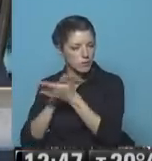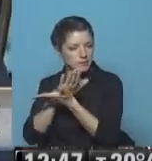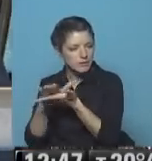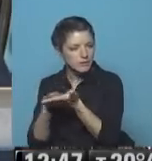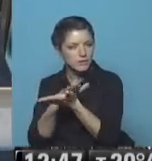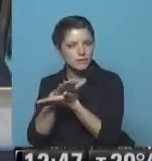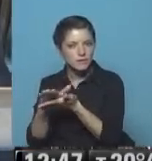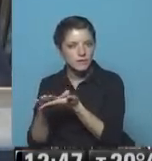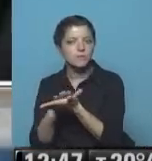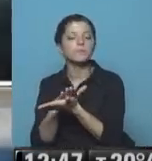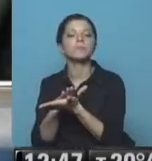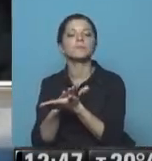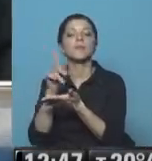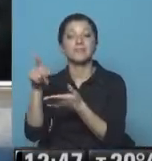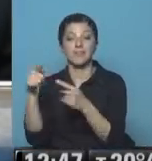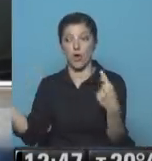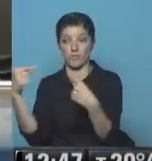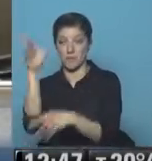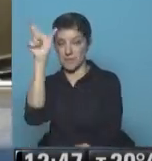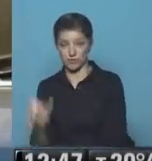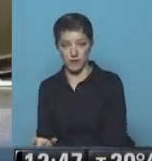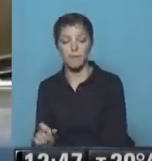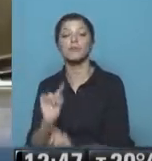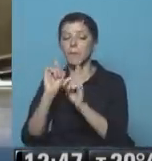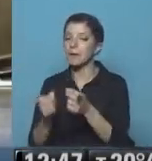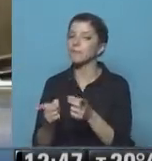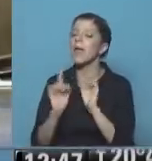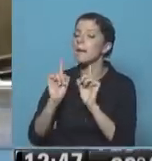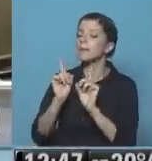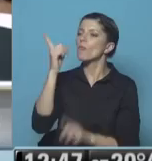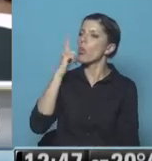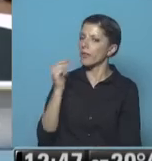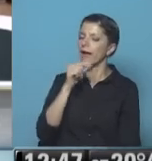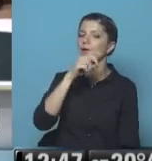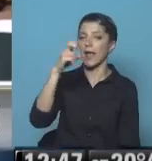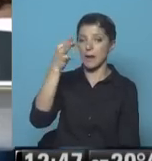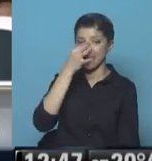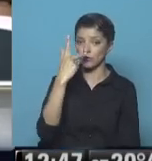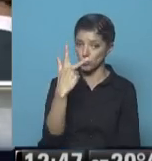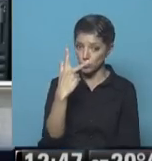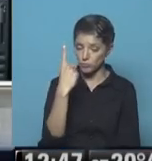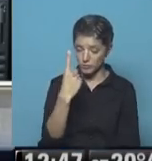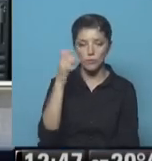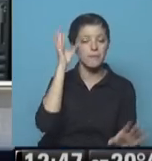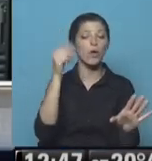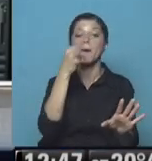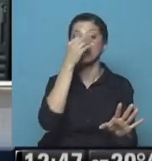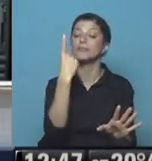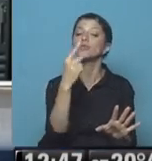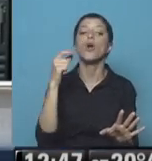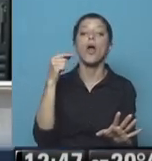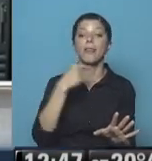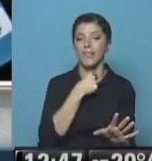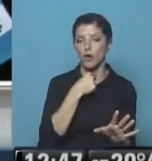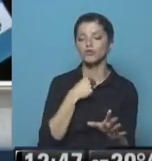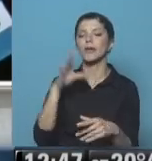tomar cuerpo en su contra, sino incluso el día que el Congreso, el 21 de agosto, cuando el Congreso estaba decidiendo si le quitaba o no la